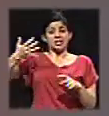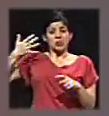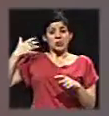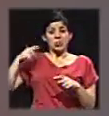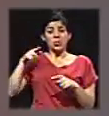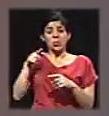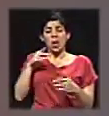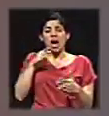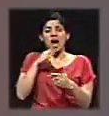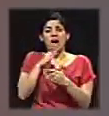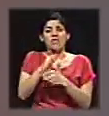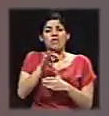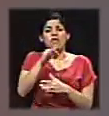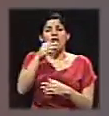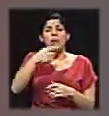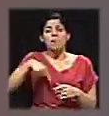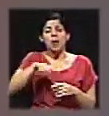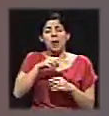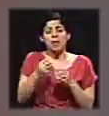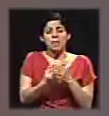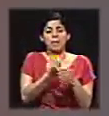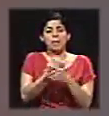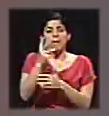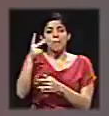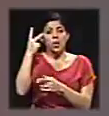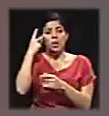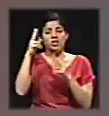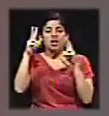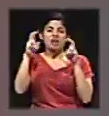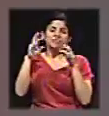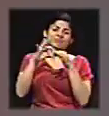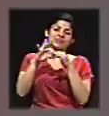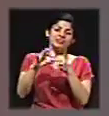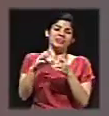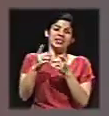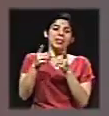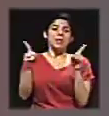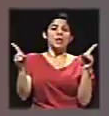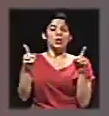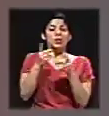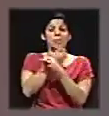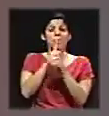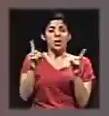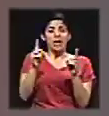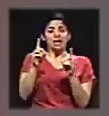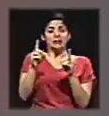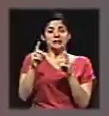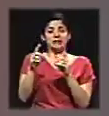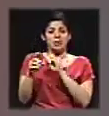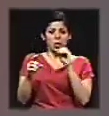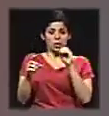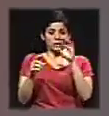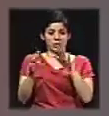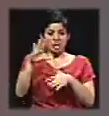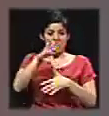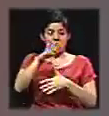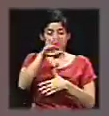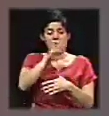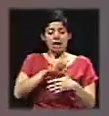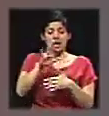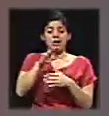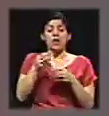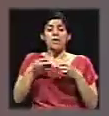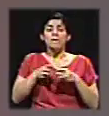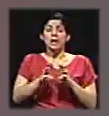a la forma en cómo se ha venido haciendo política en las llamadas democracias occidentales. El mecanismo de la